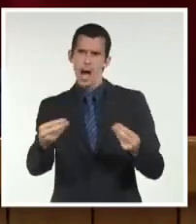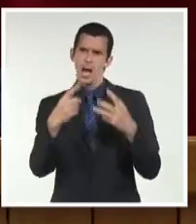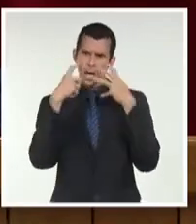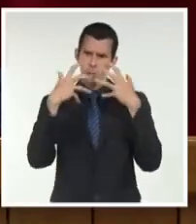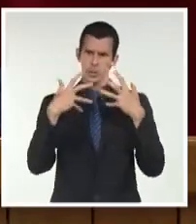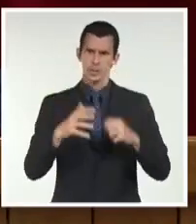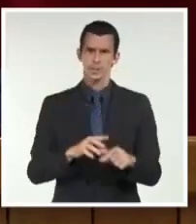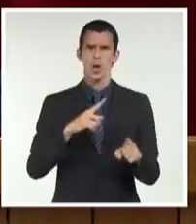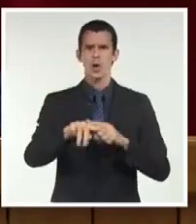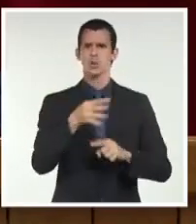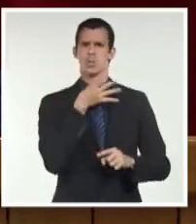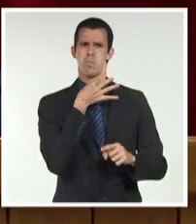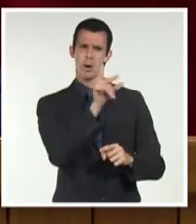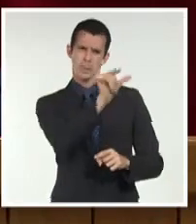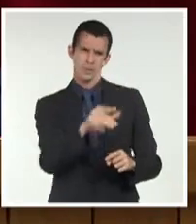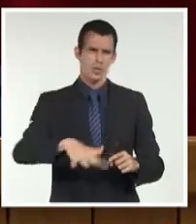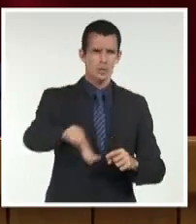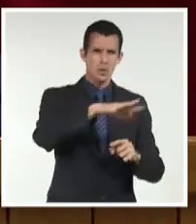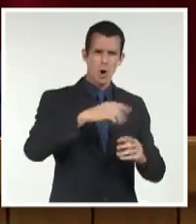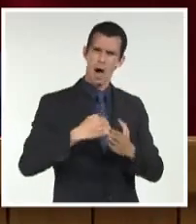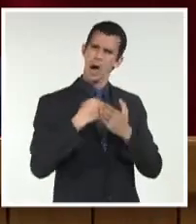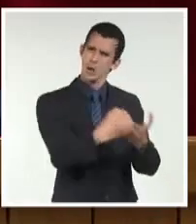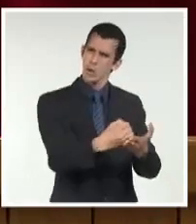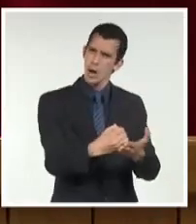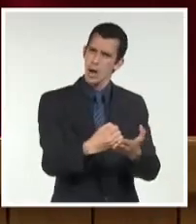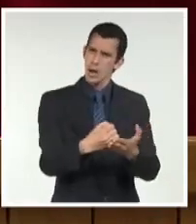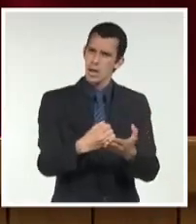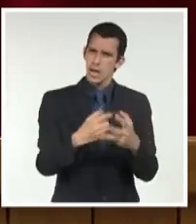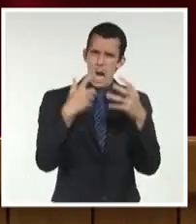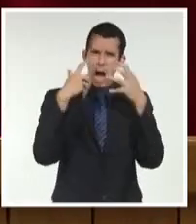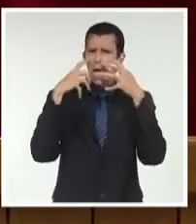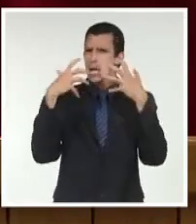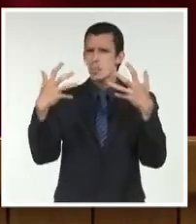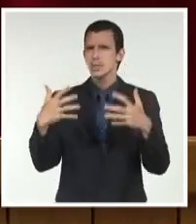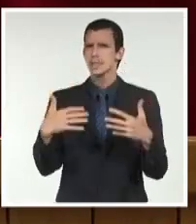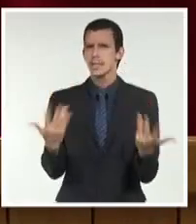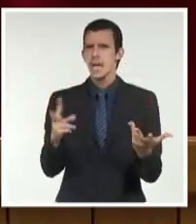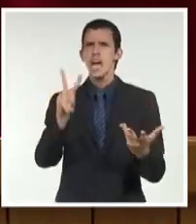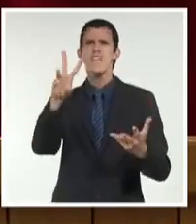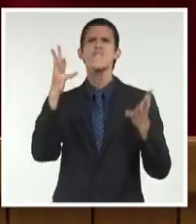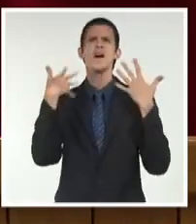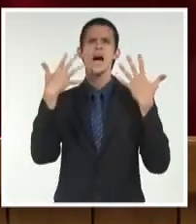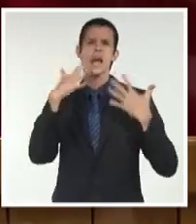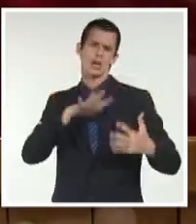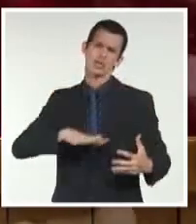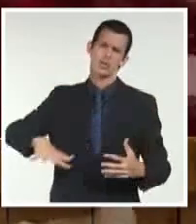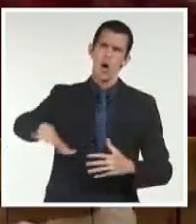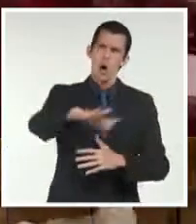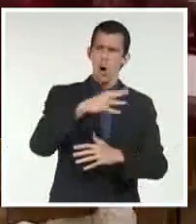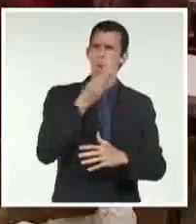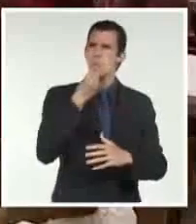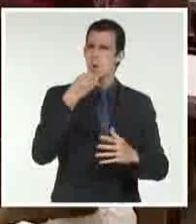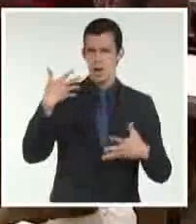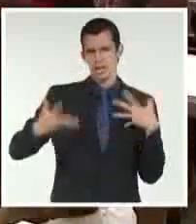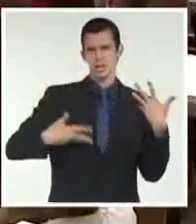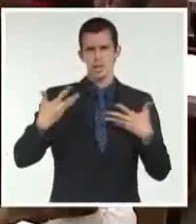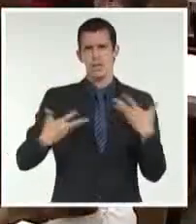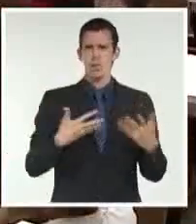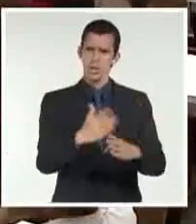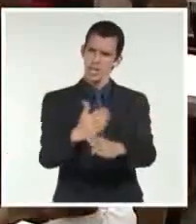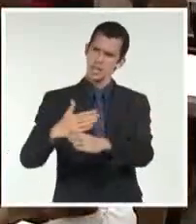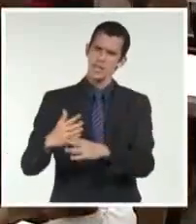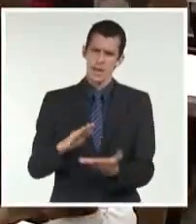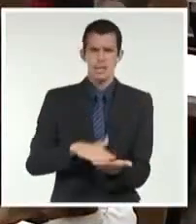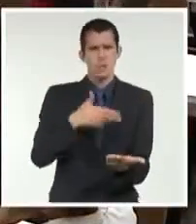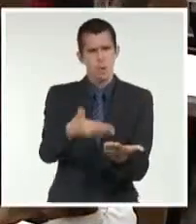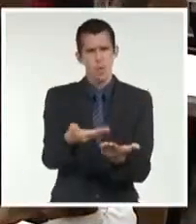vulnerabilidad y garantizar un verano con opciones recreativas al alcance de la mayoría de la población en todo el país.